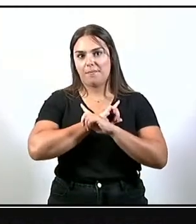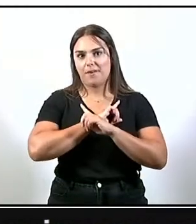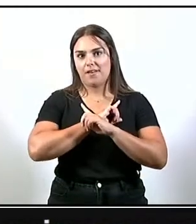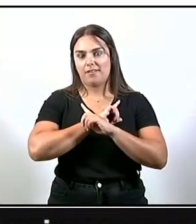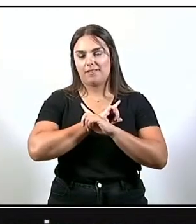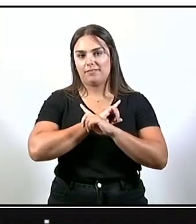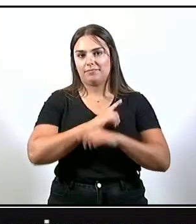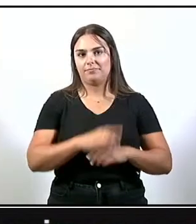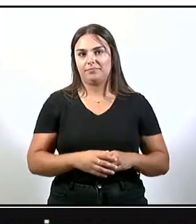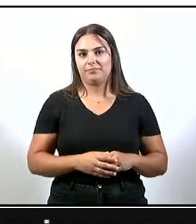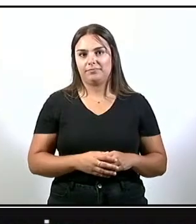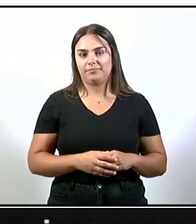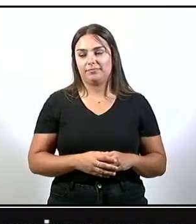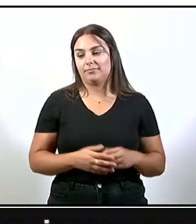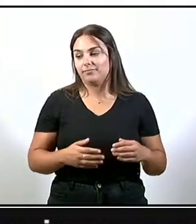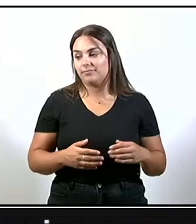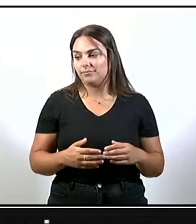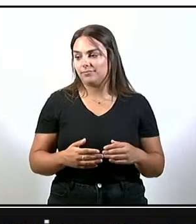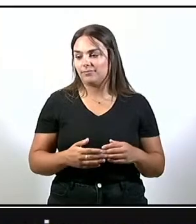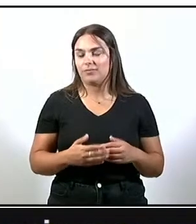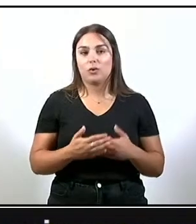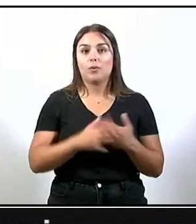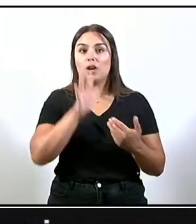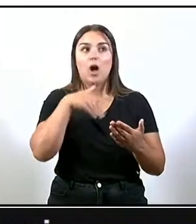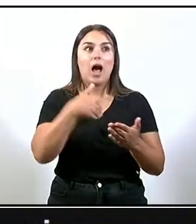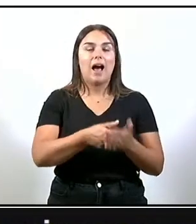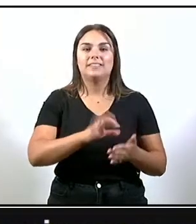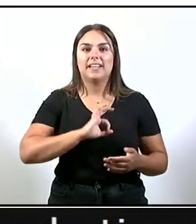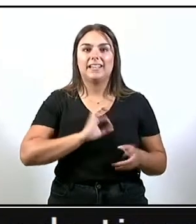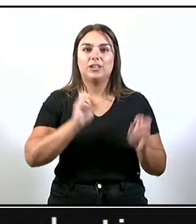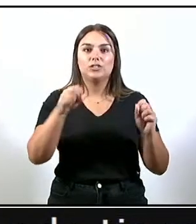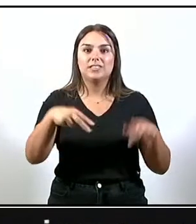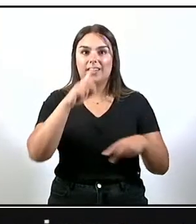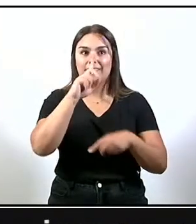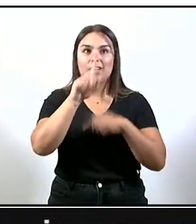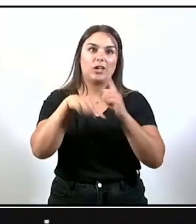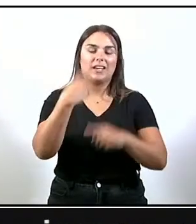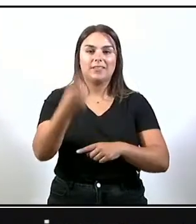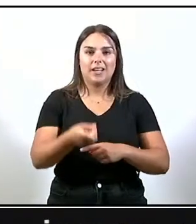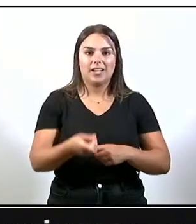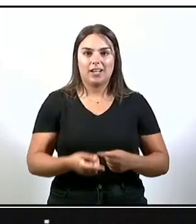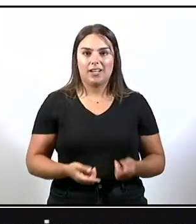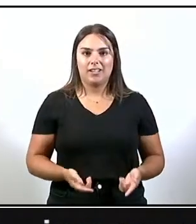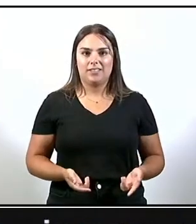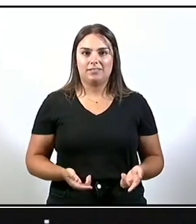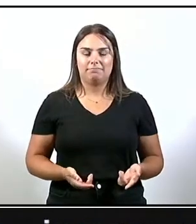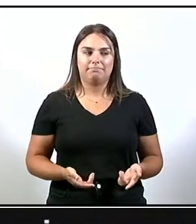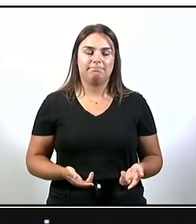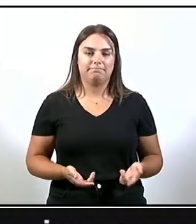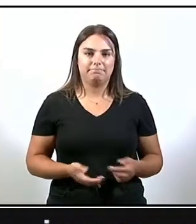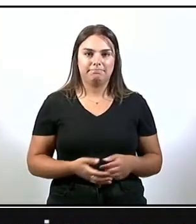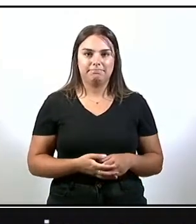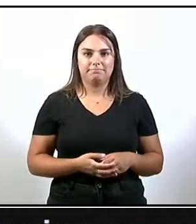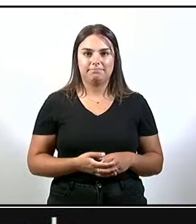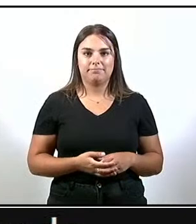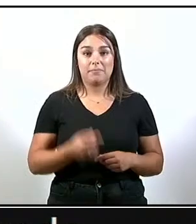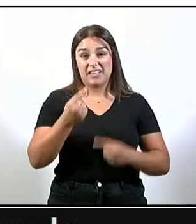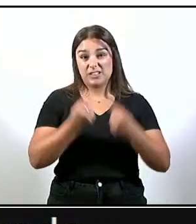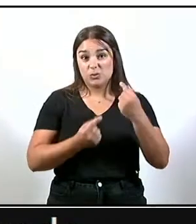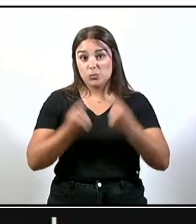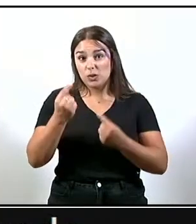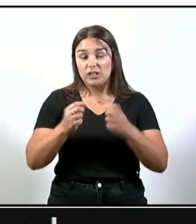Aunque no vaya a haber gobierno hasta enero del año que viene. Aunque no vaya a haber